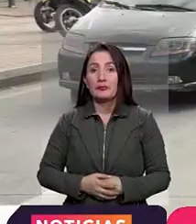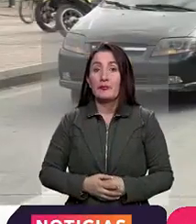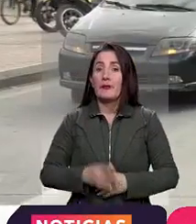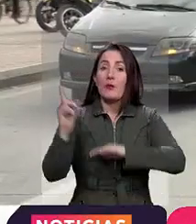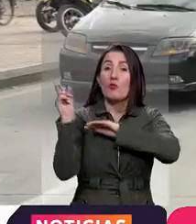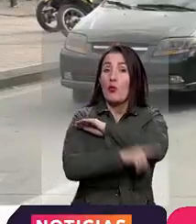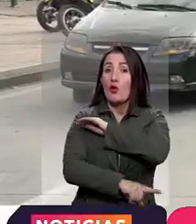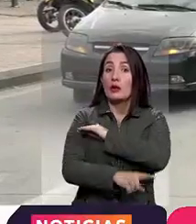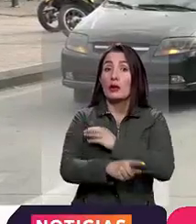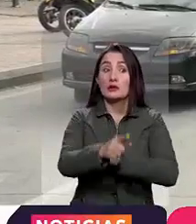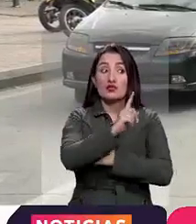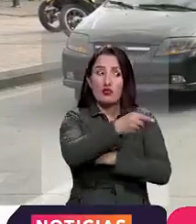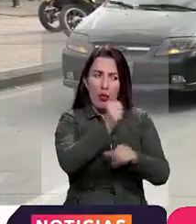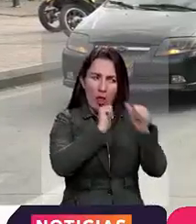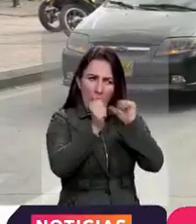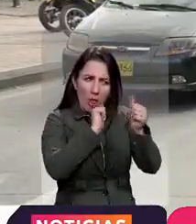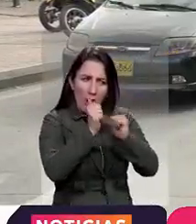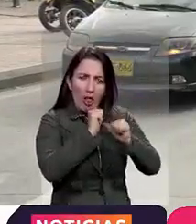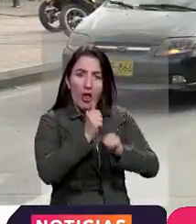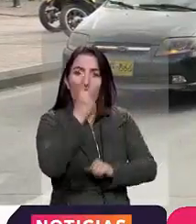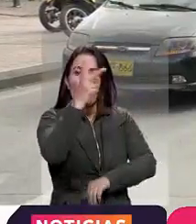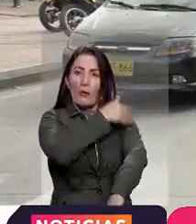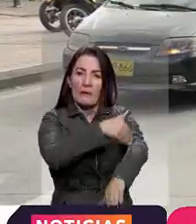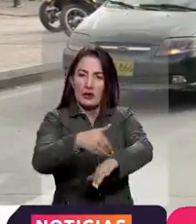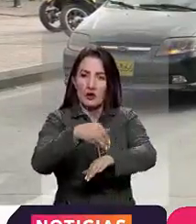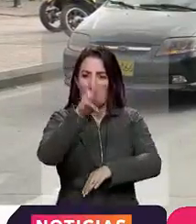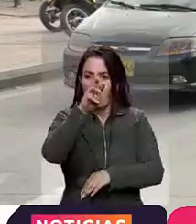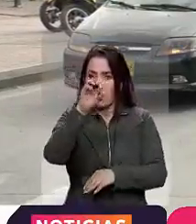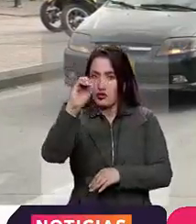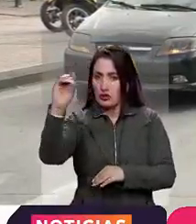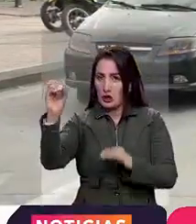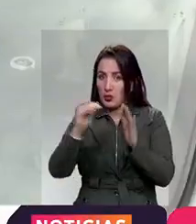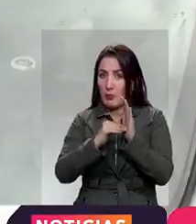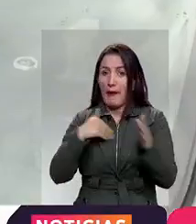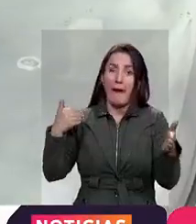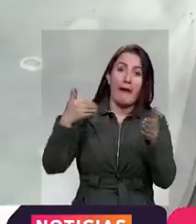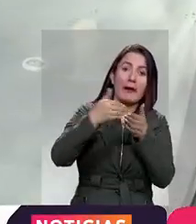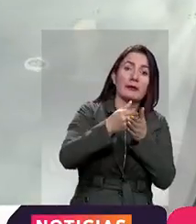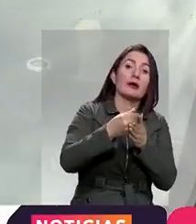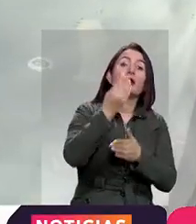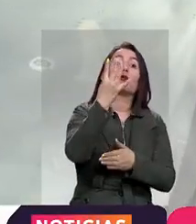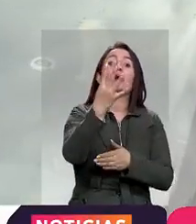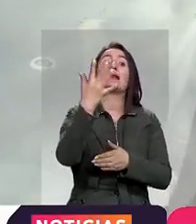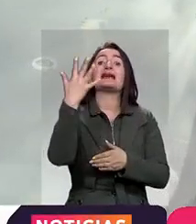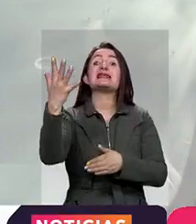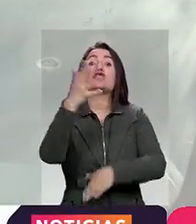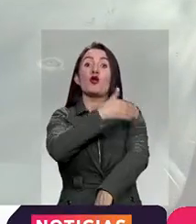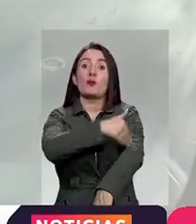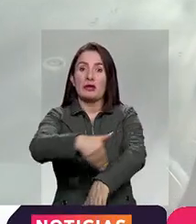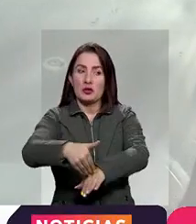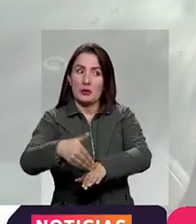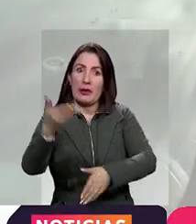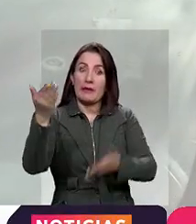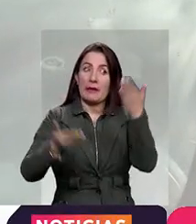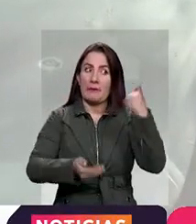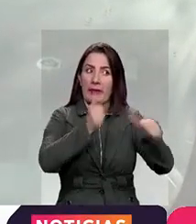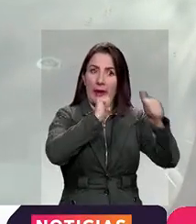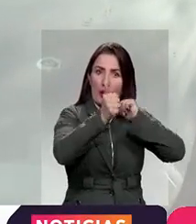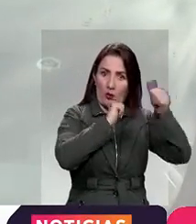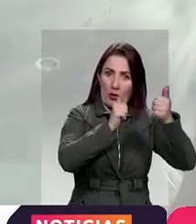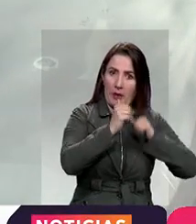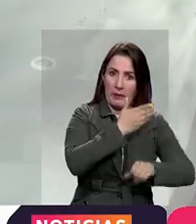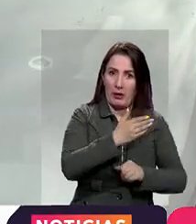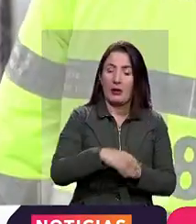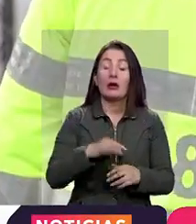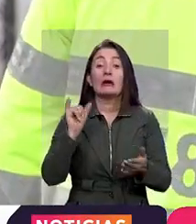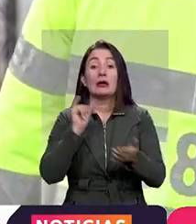multas por conducir en estado de embriaguez van desde 2.800.000 pesos hasta casi los 45 millones según el grado de alcoholemia detectado.